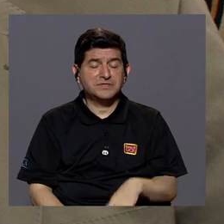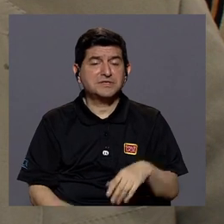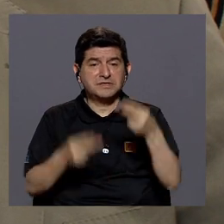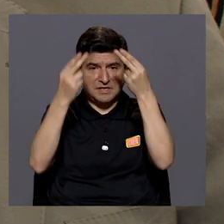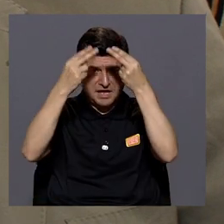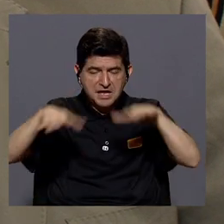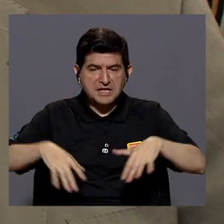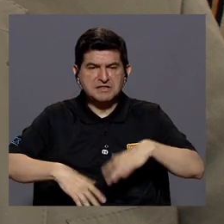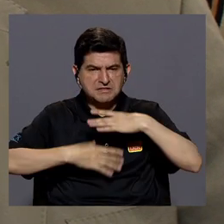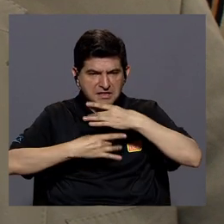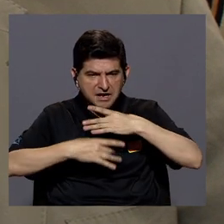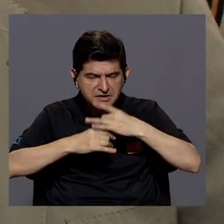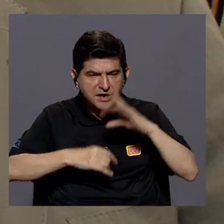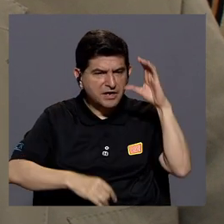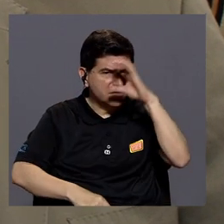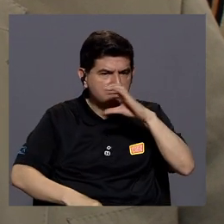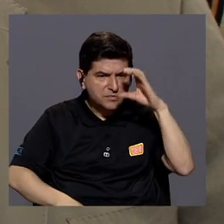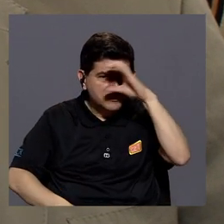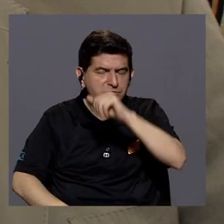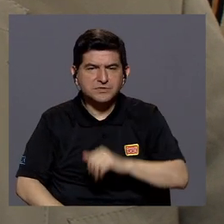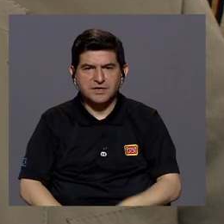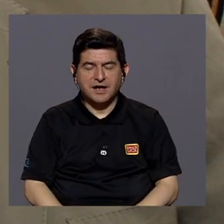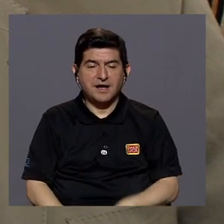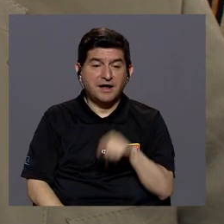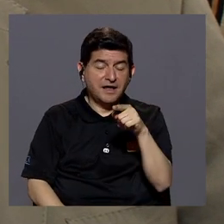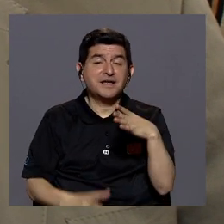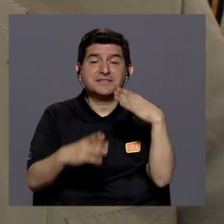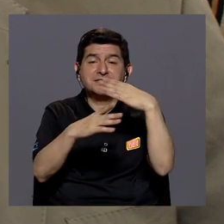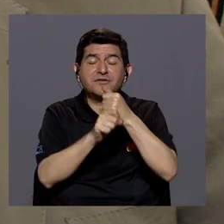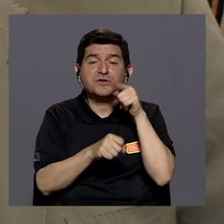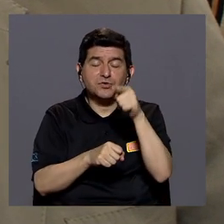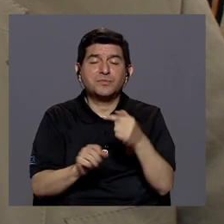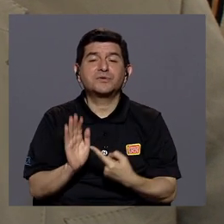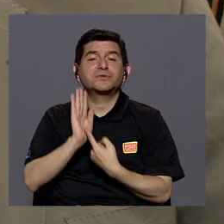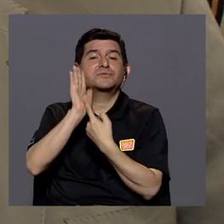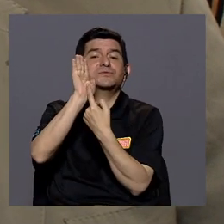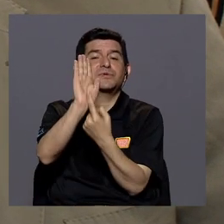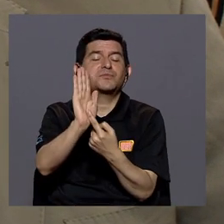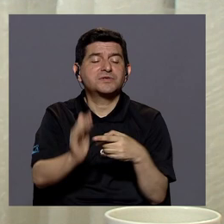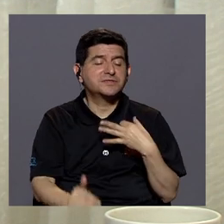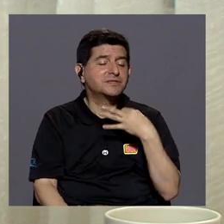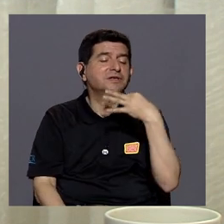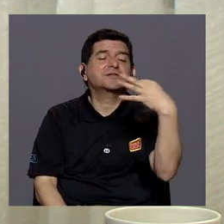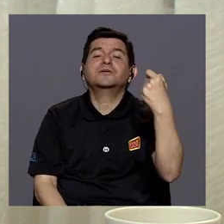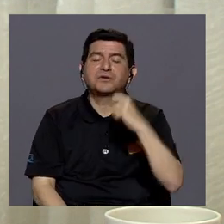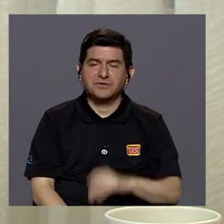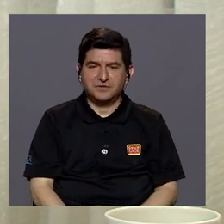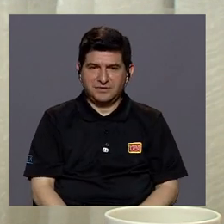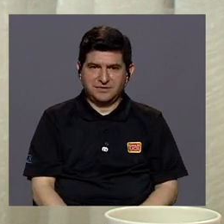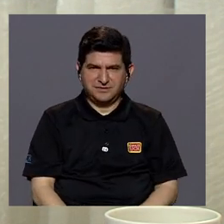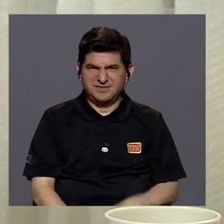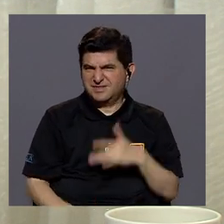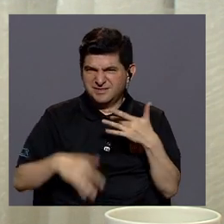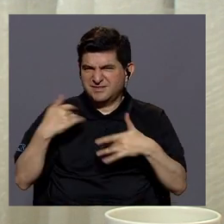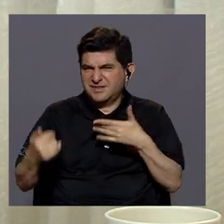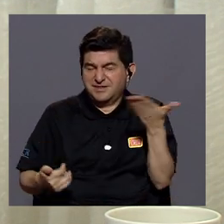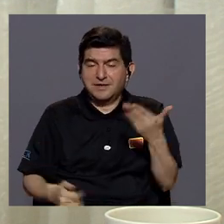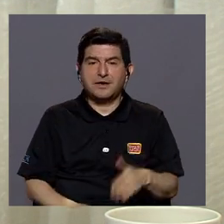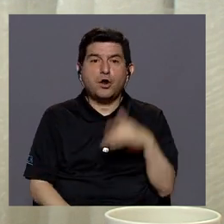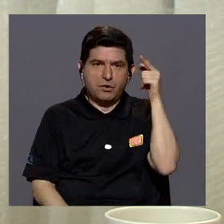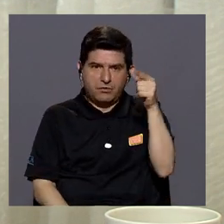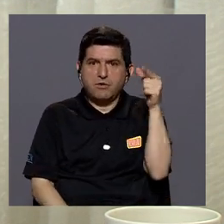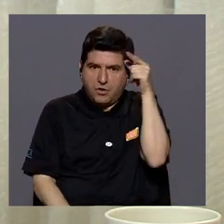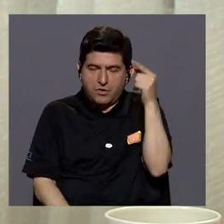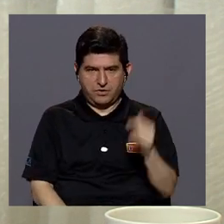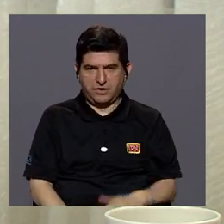internet busca por ese resumen que usted nos presenta día con día. Bueno, pues desde luego que cuando a